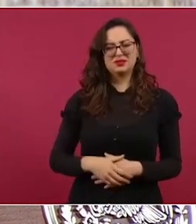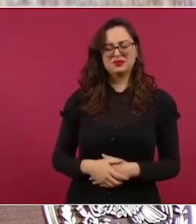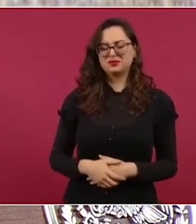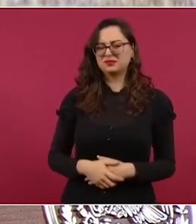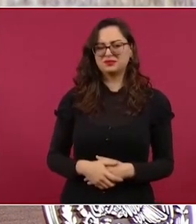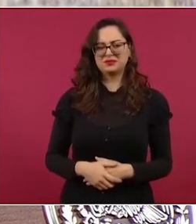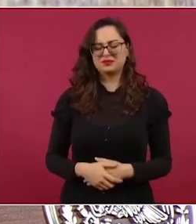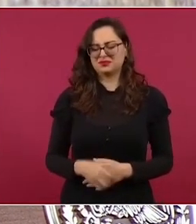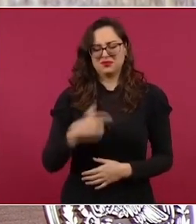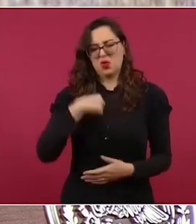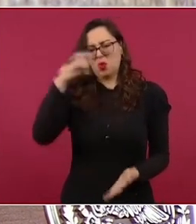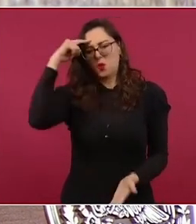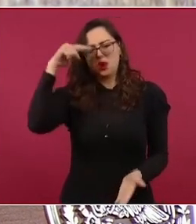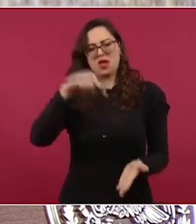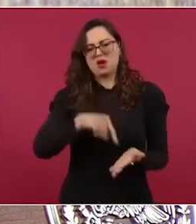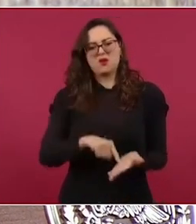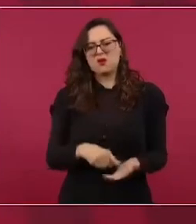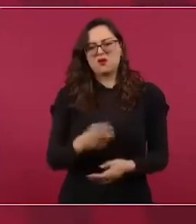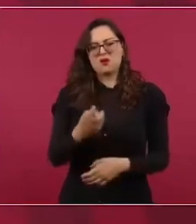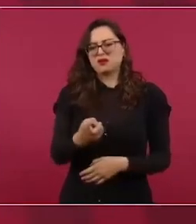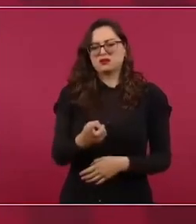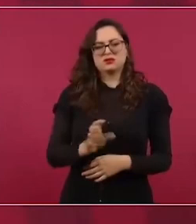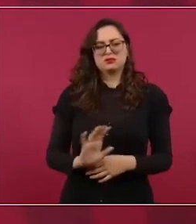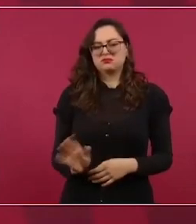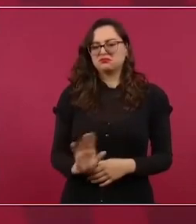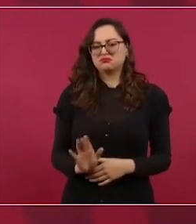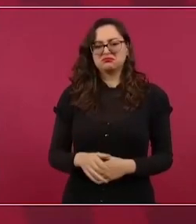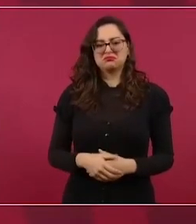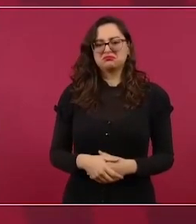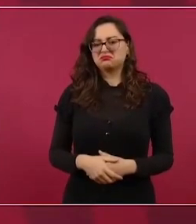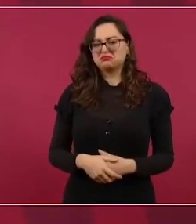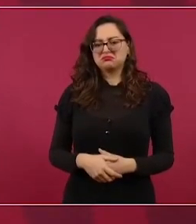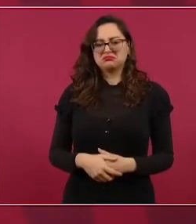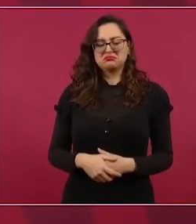porque no queremos